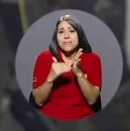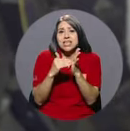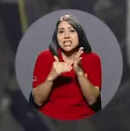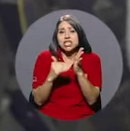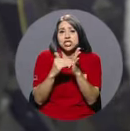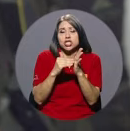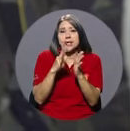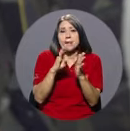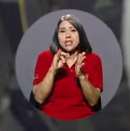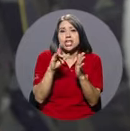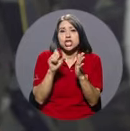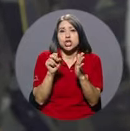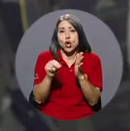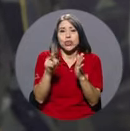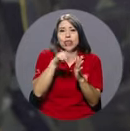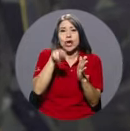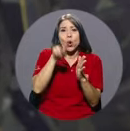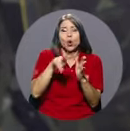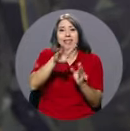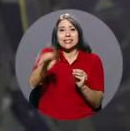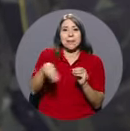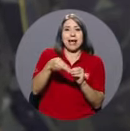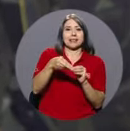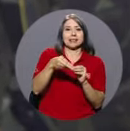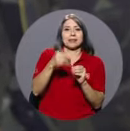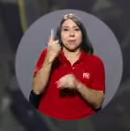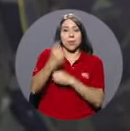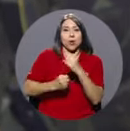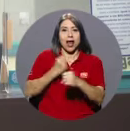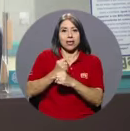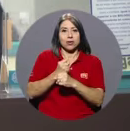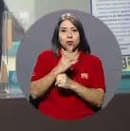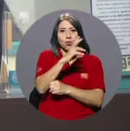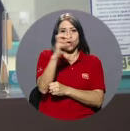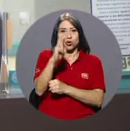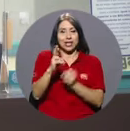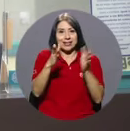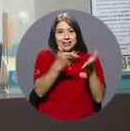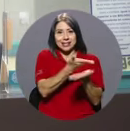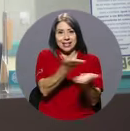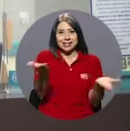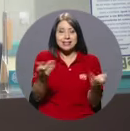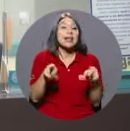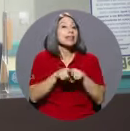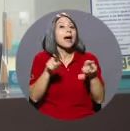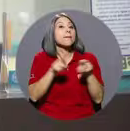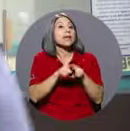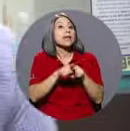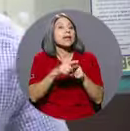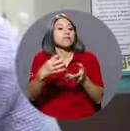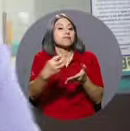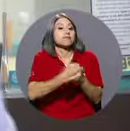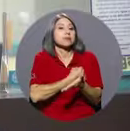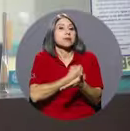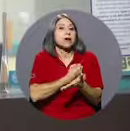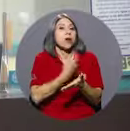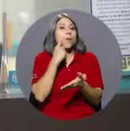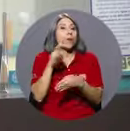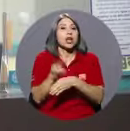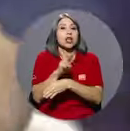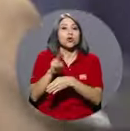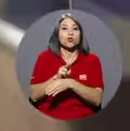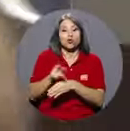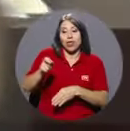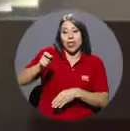de colones de más los costarricenses por año. También la tasa que se cobra por el uso de